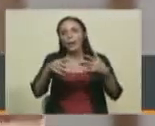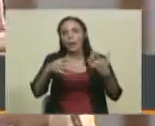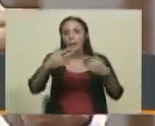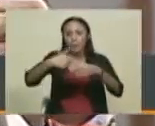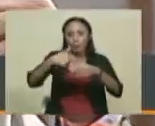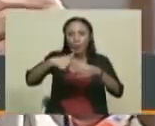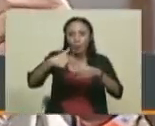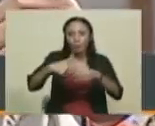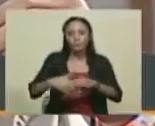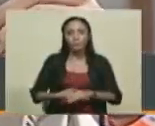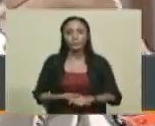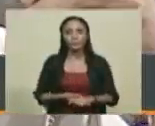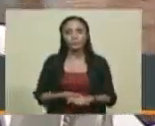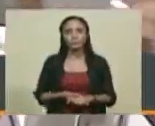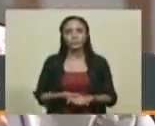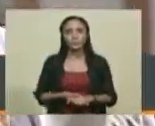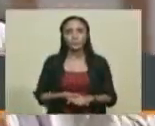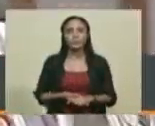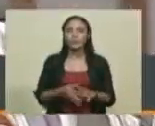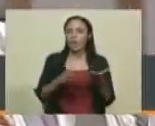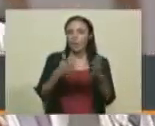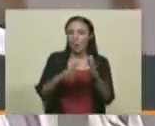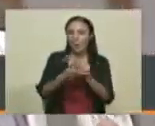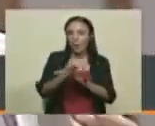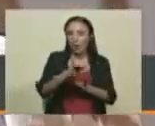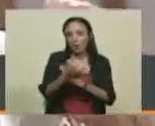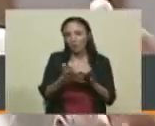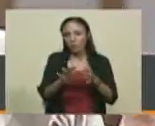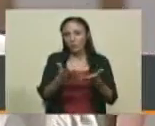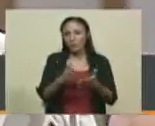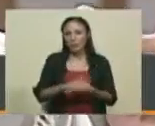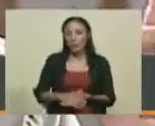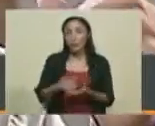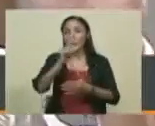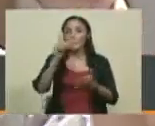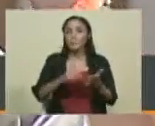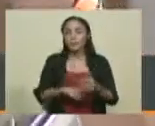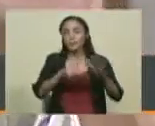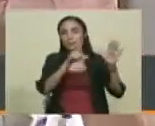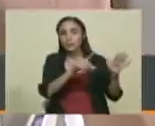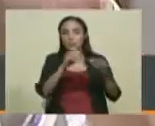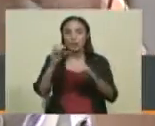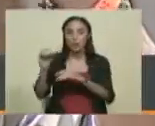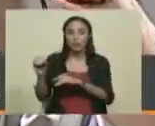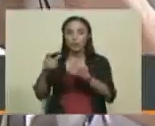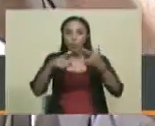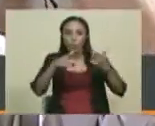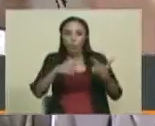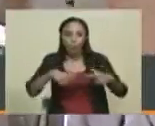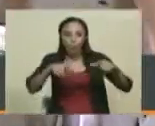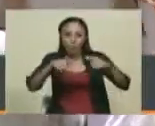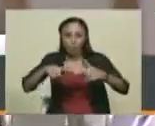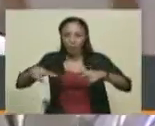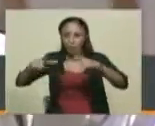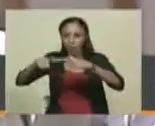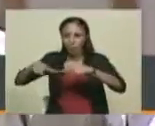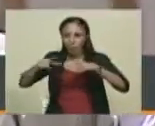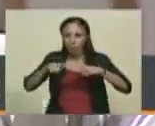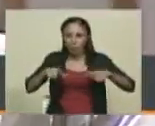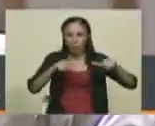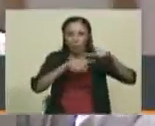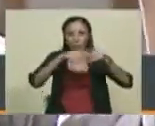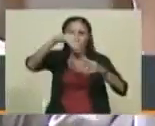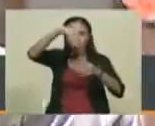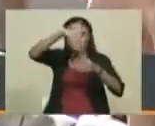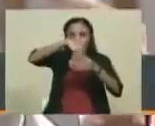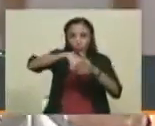Y tenemos allí aproximadamente ahorita 1.600 pozos categoría 2. Categoría 2 se llama el